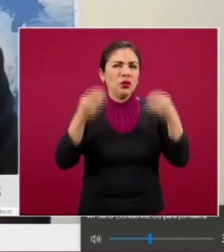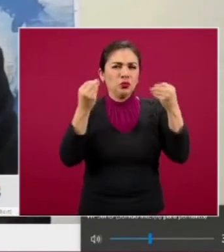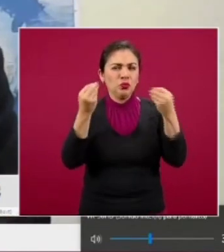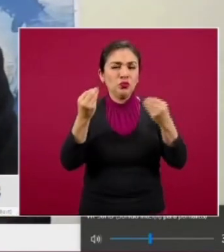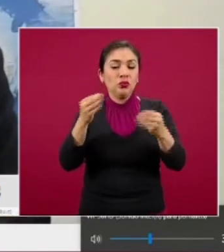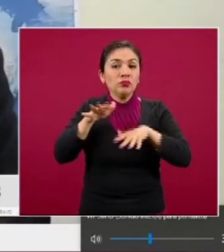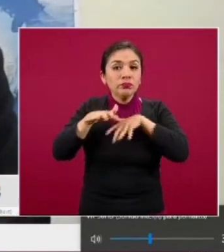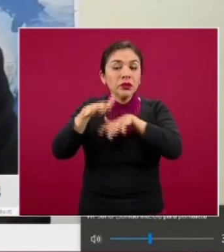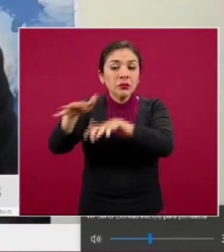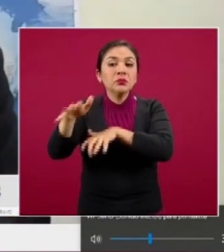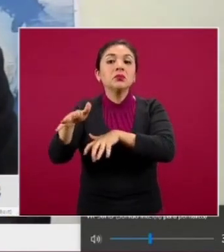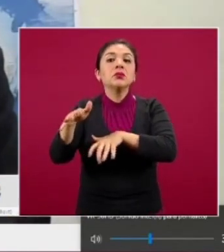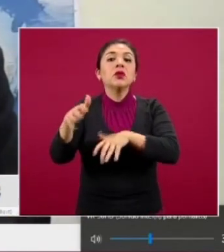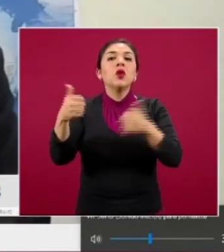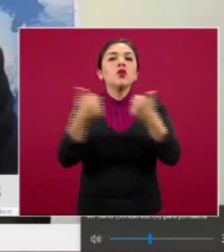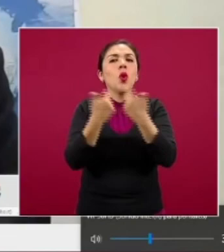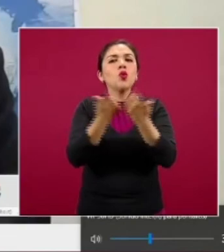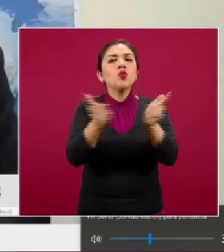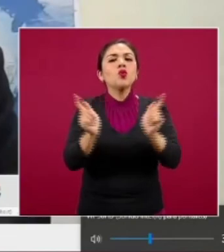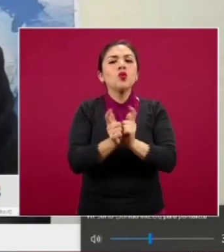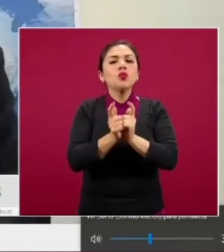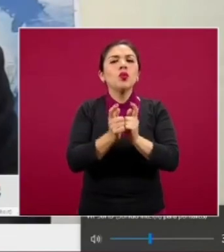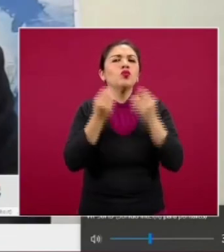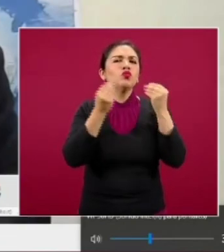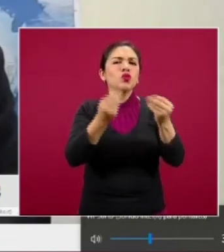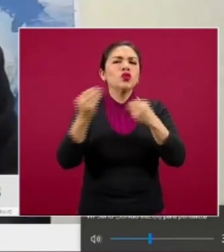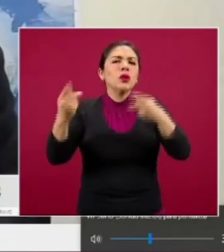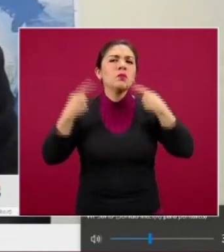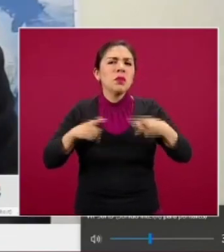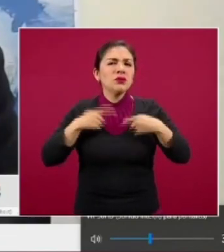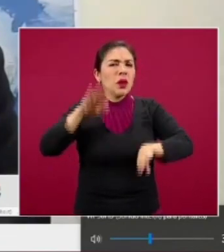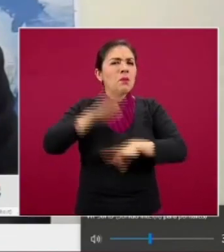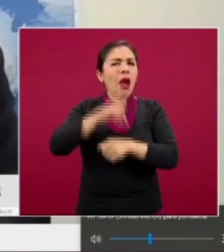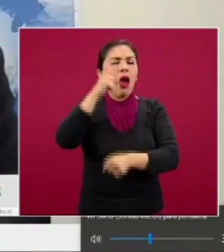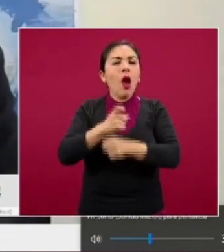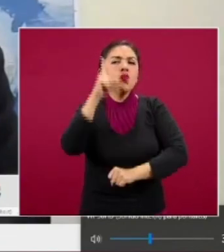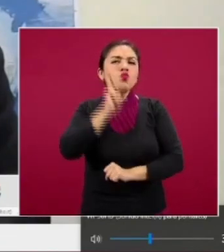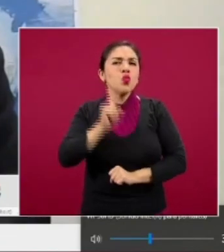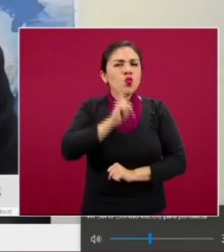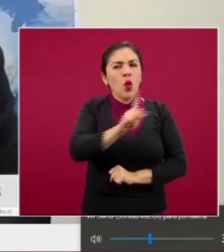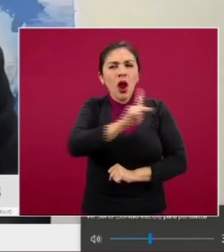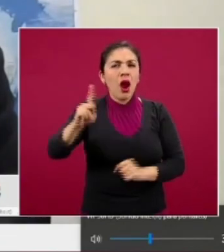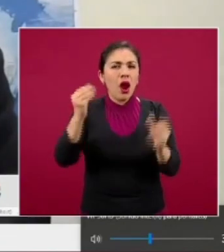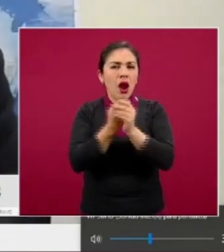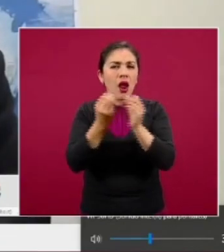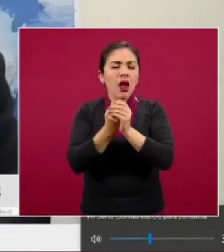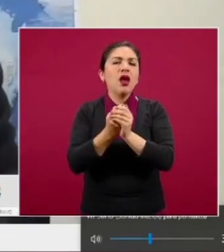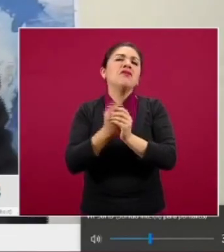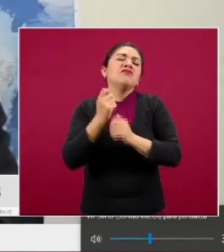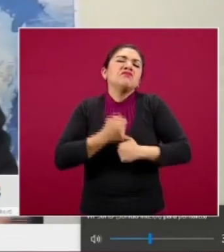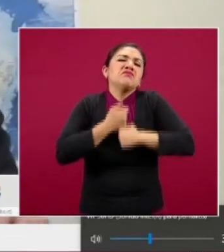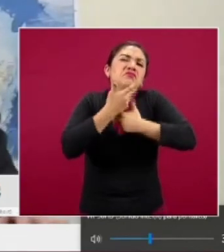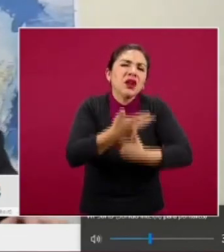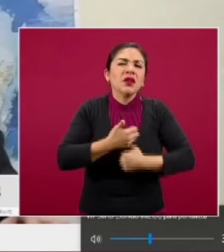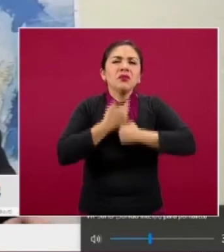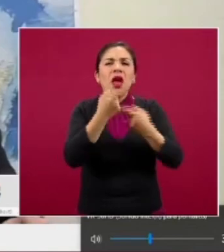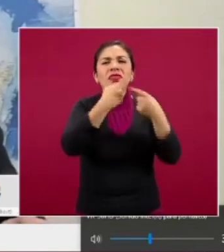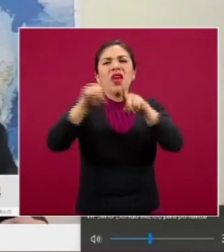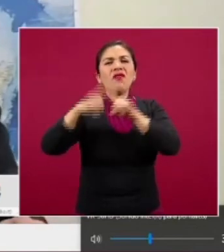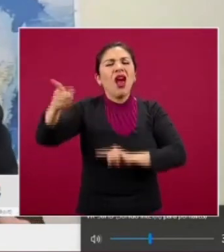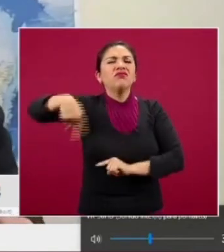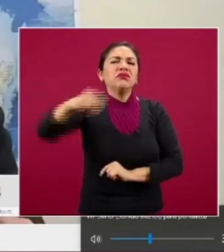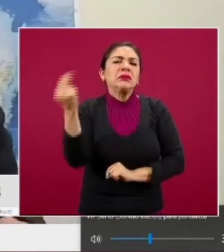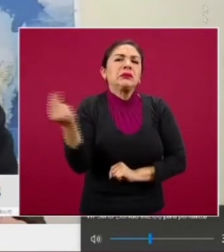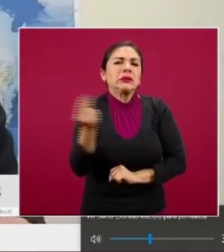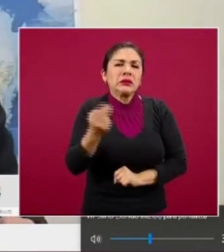que algunos grupos de personas, particularmente mujeres, están expresando distintas